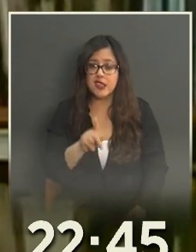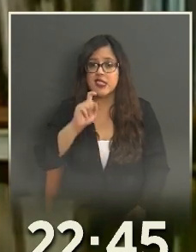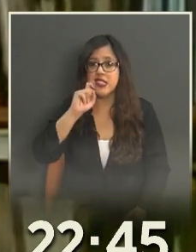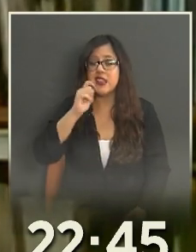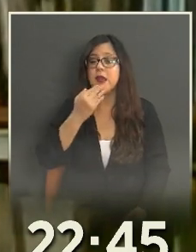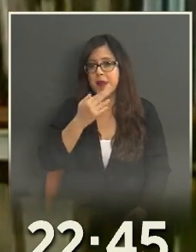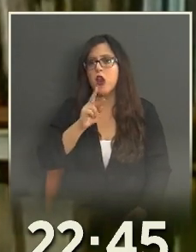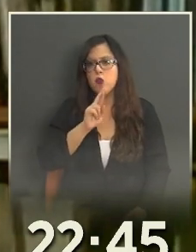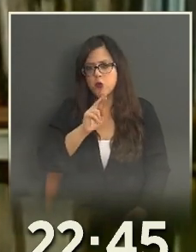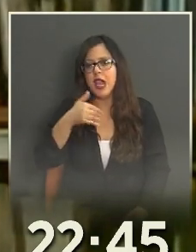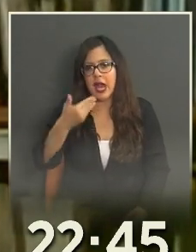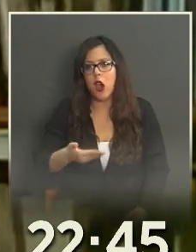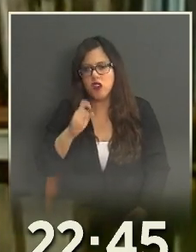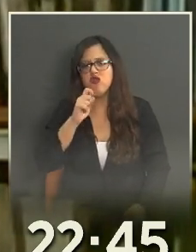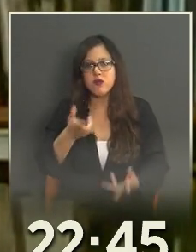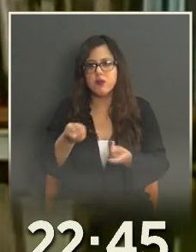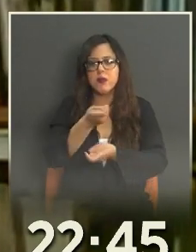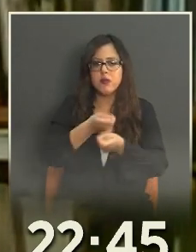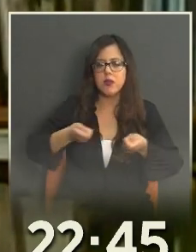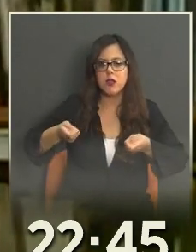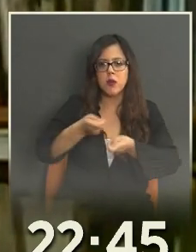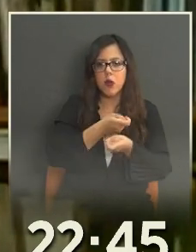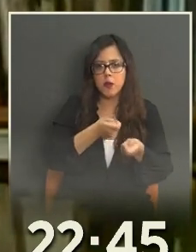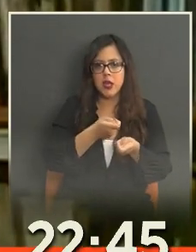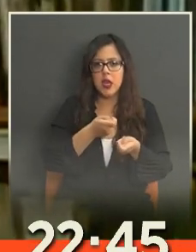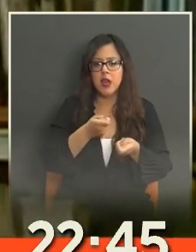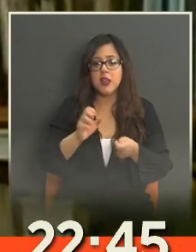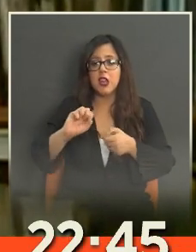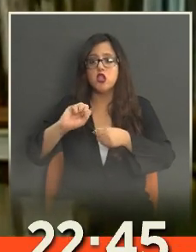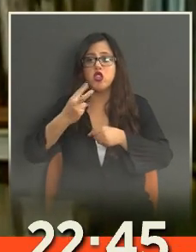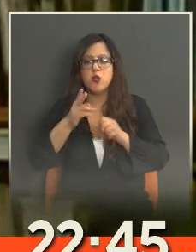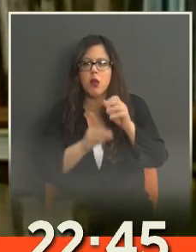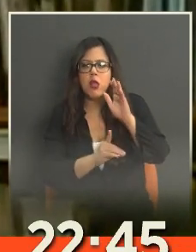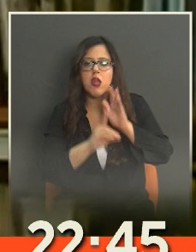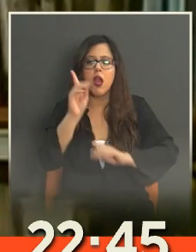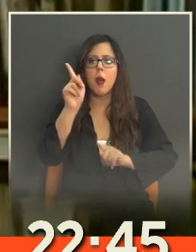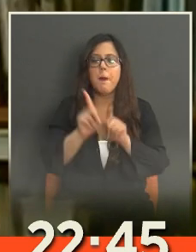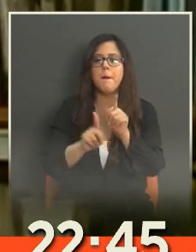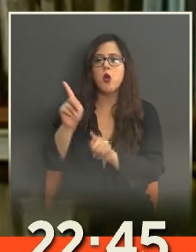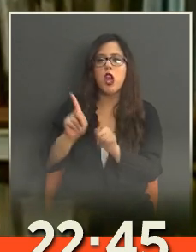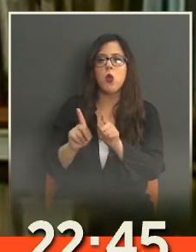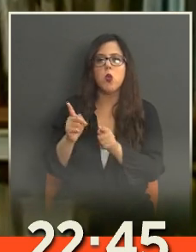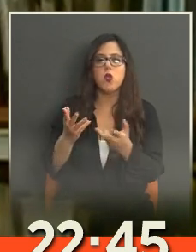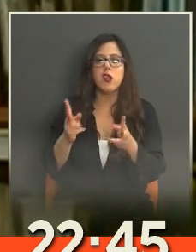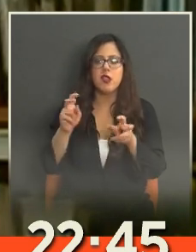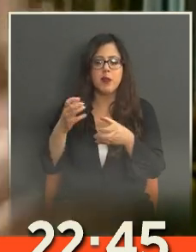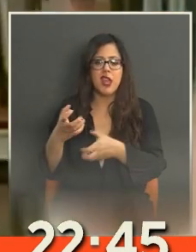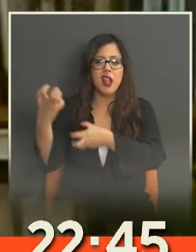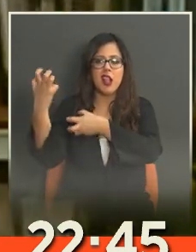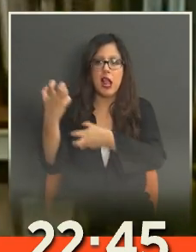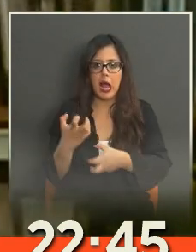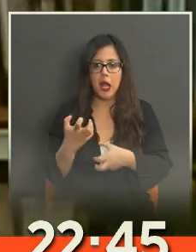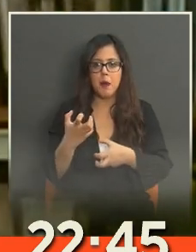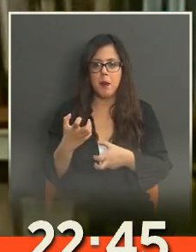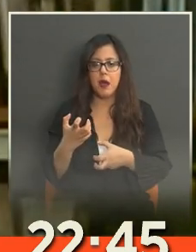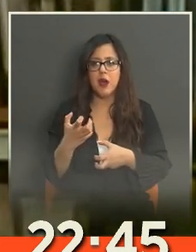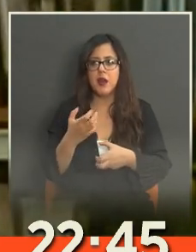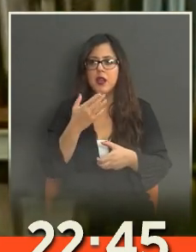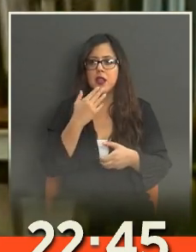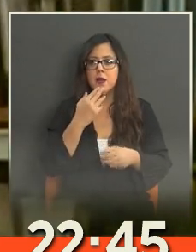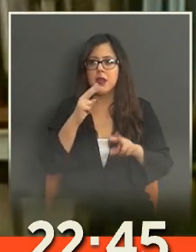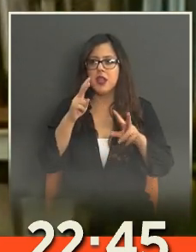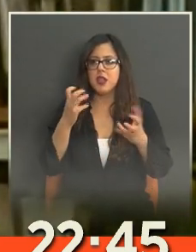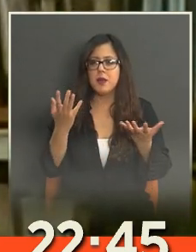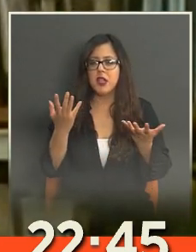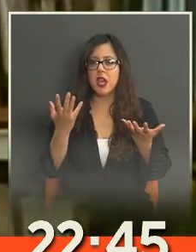actual donde economías el fondo sus desarrollados con algunos sectores modernos las aguas por ejemplo la carrera hacia algunos